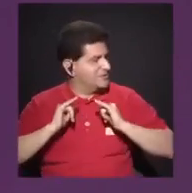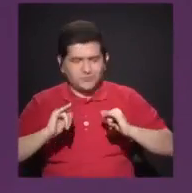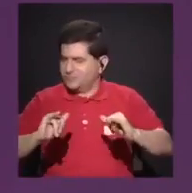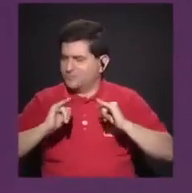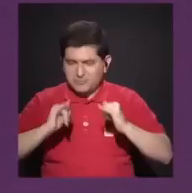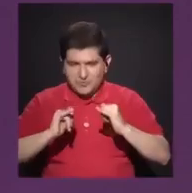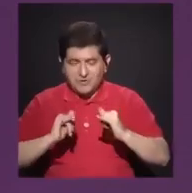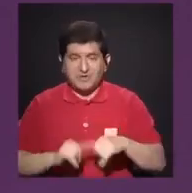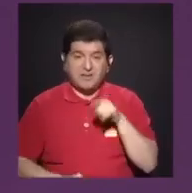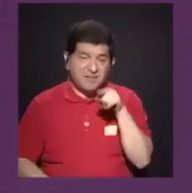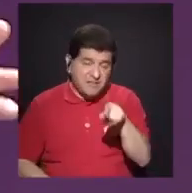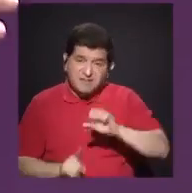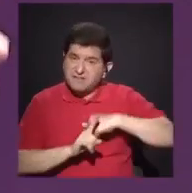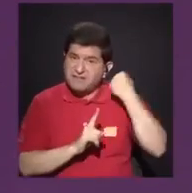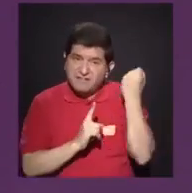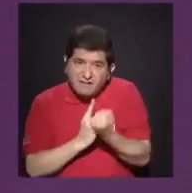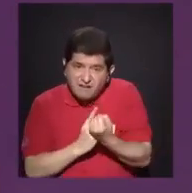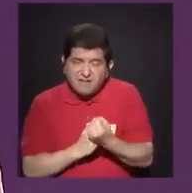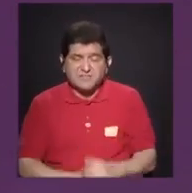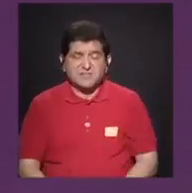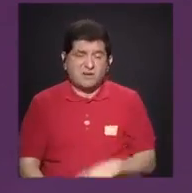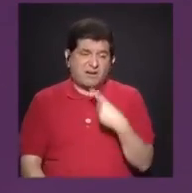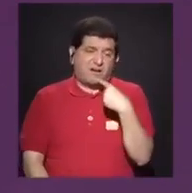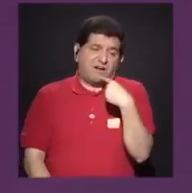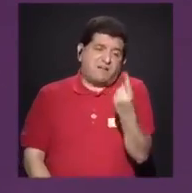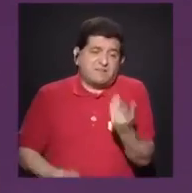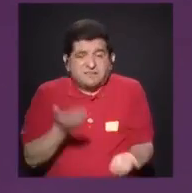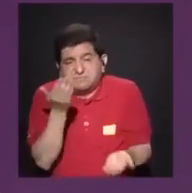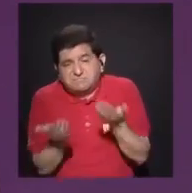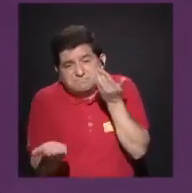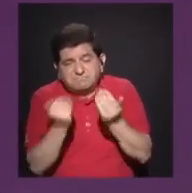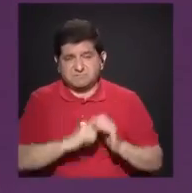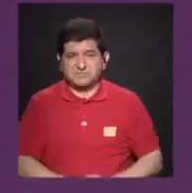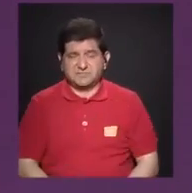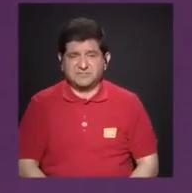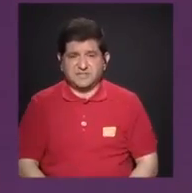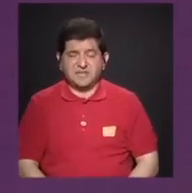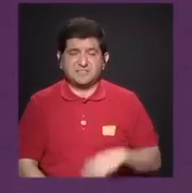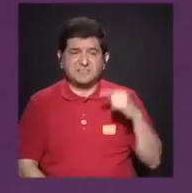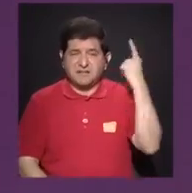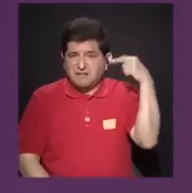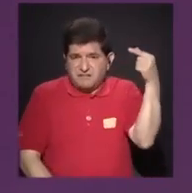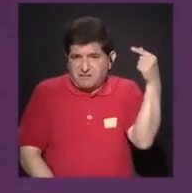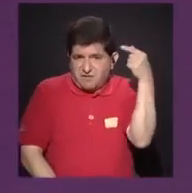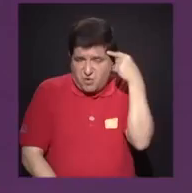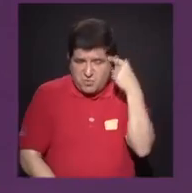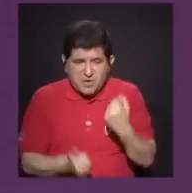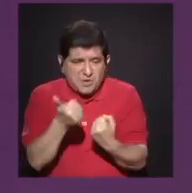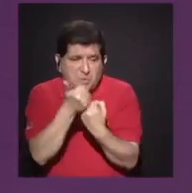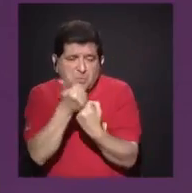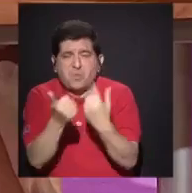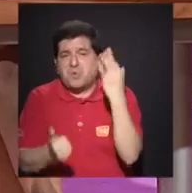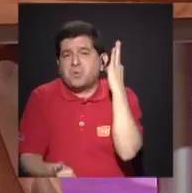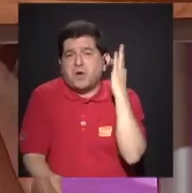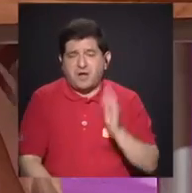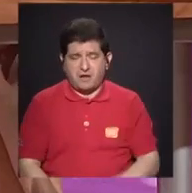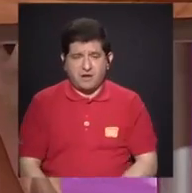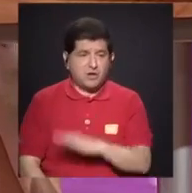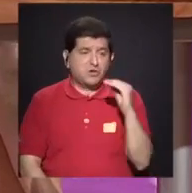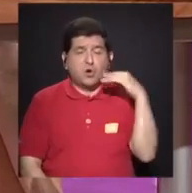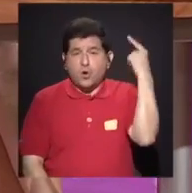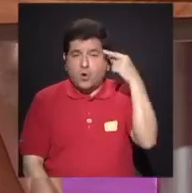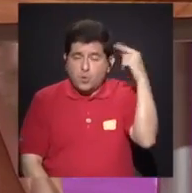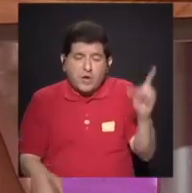no reconocer la desigualdad, terminan entonces argumentando, por ejemplo, que entonces el Estado favorece a las mujeres o que el